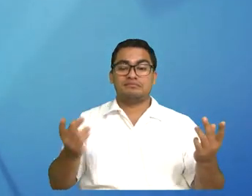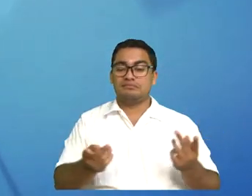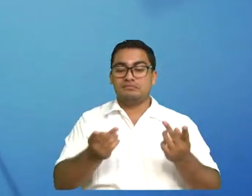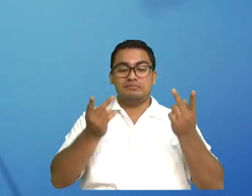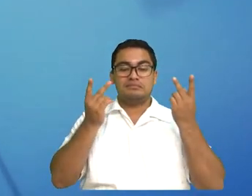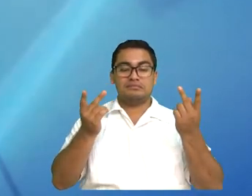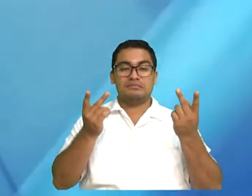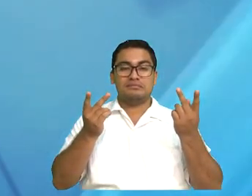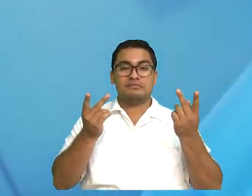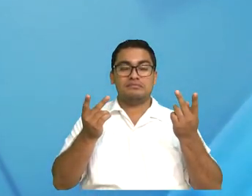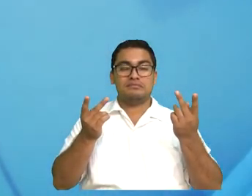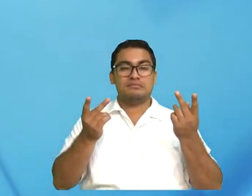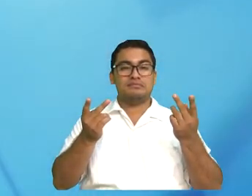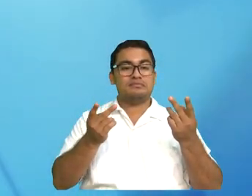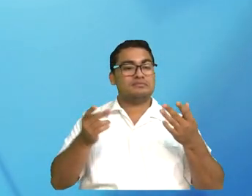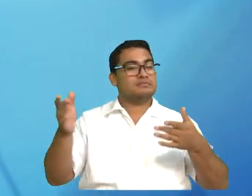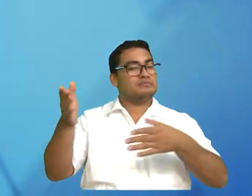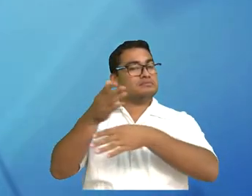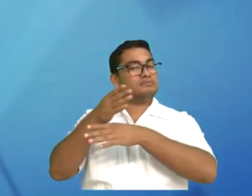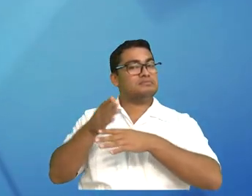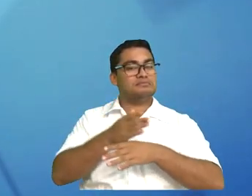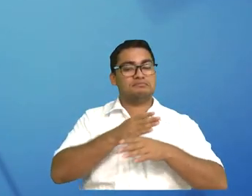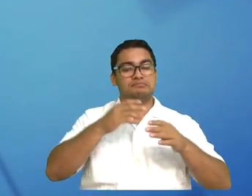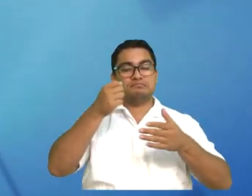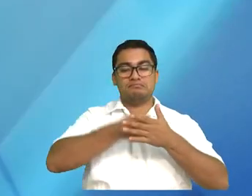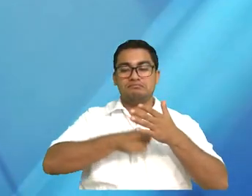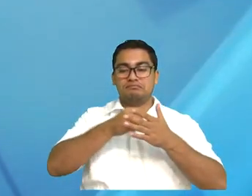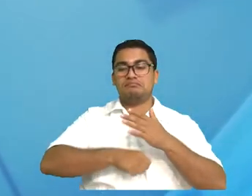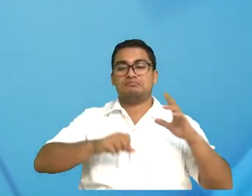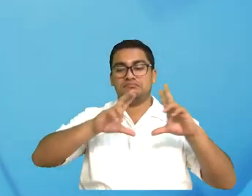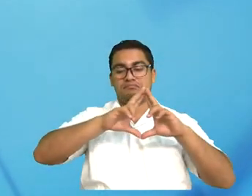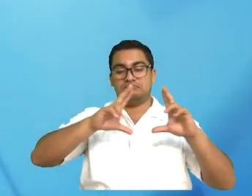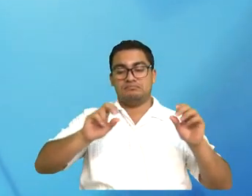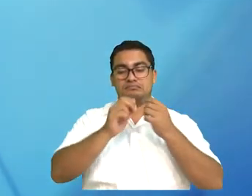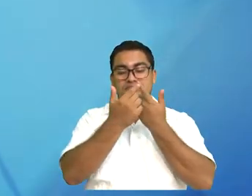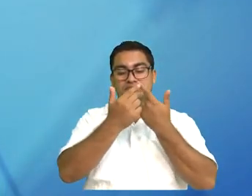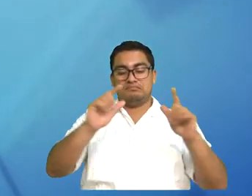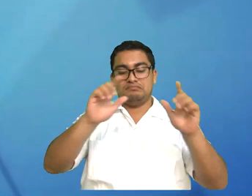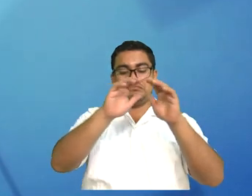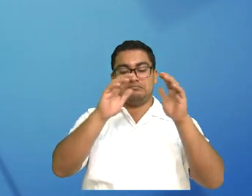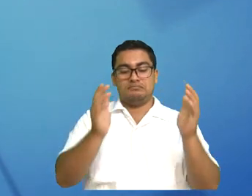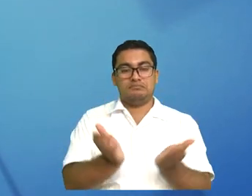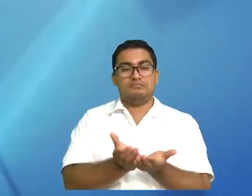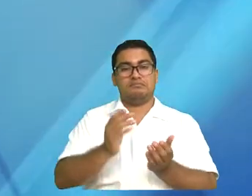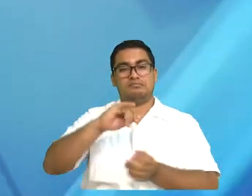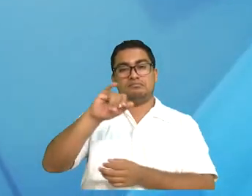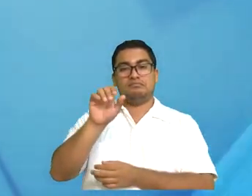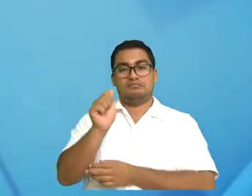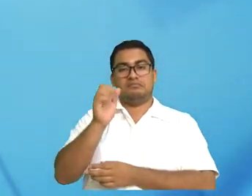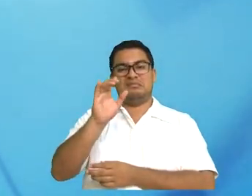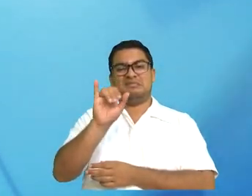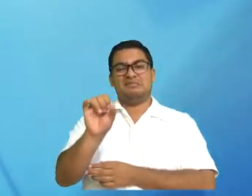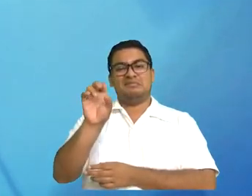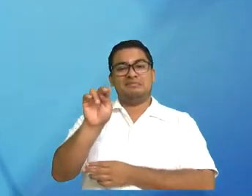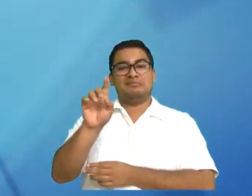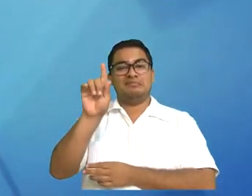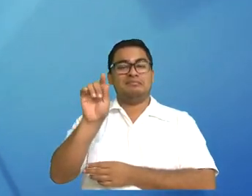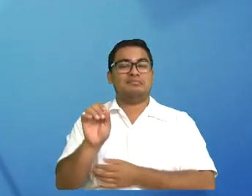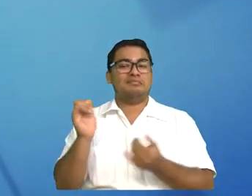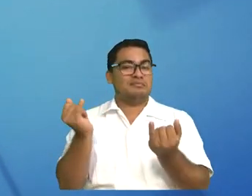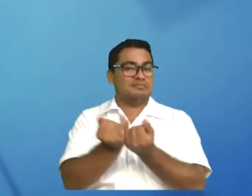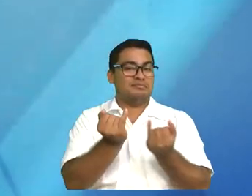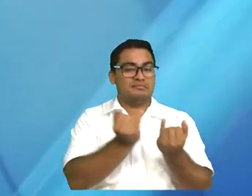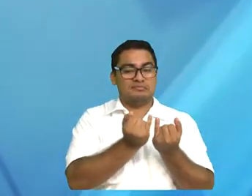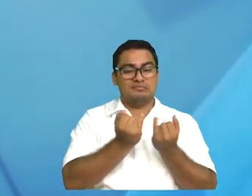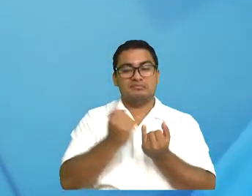inclaudicablemente a las luchas de liberación de Nicaragua y del mundo. Jacinto, como tantos otros militantes